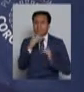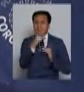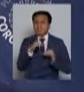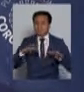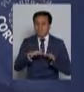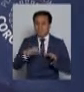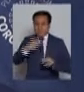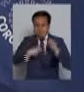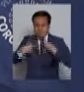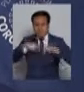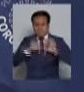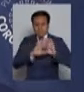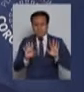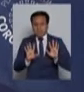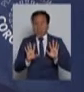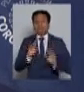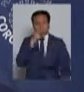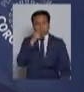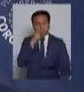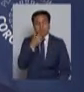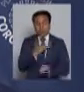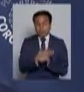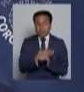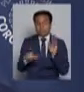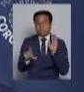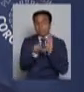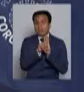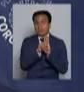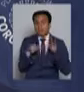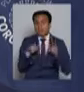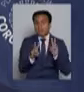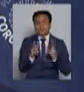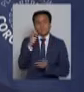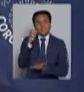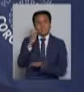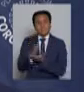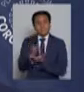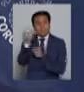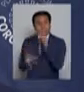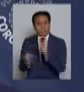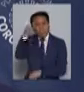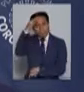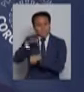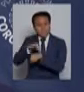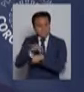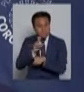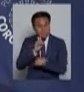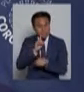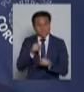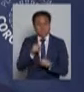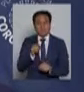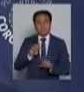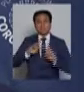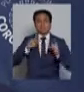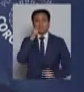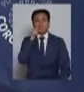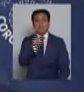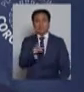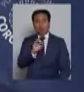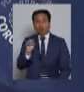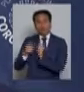esfuerzo terapéutico, este está regido por la Ley de Derechos y Deberes de los Pacientes, en los cuales las personas o